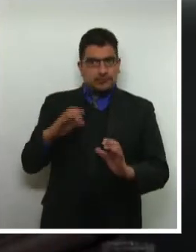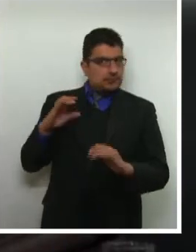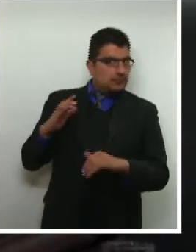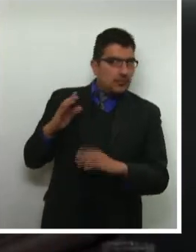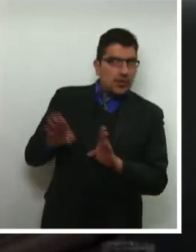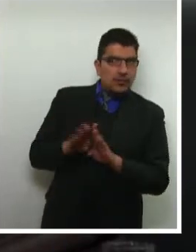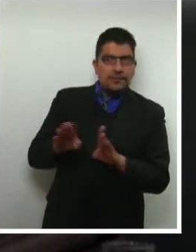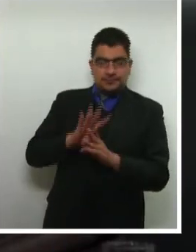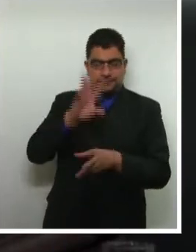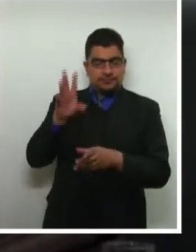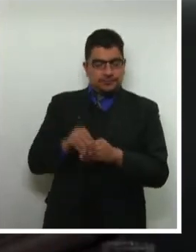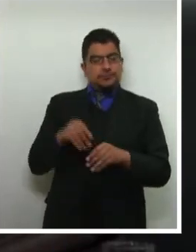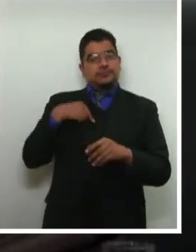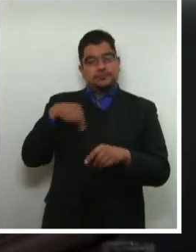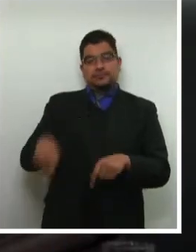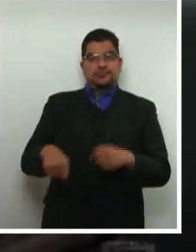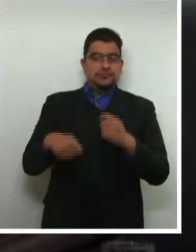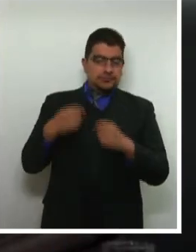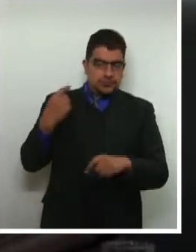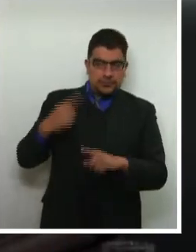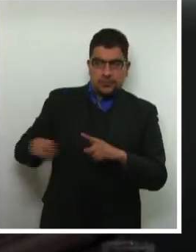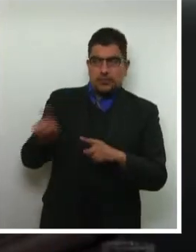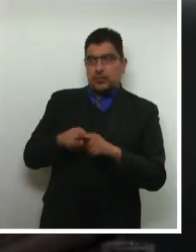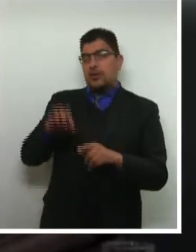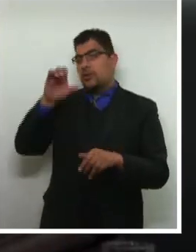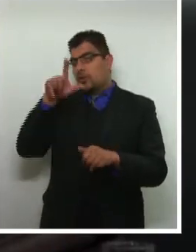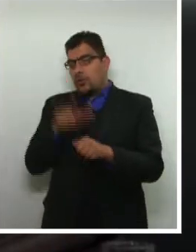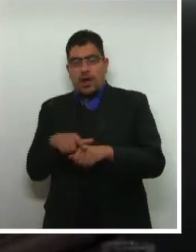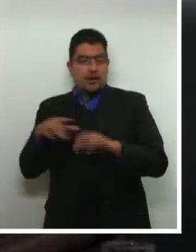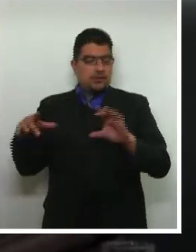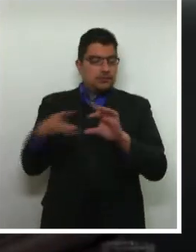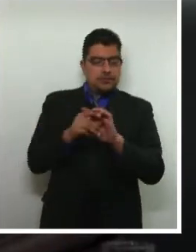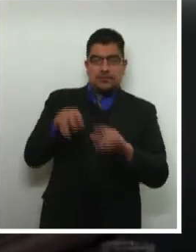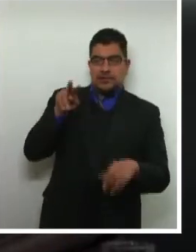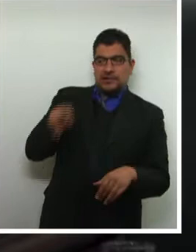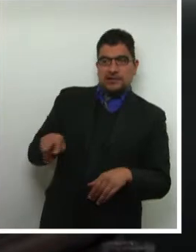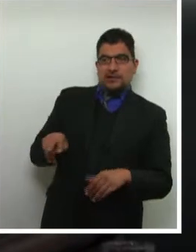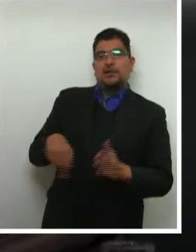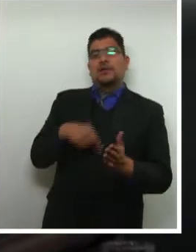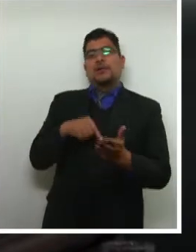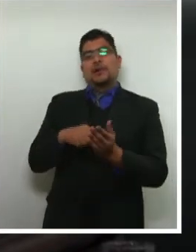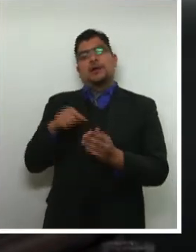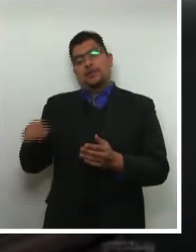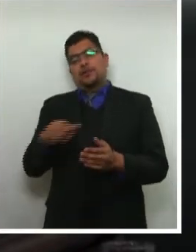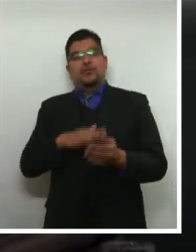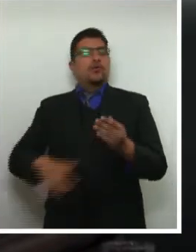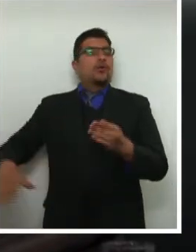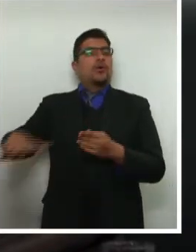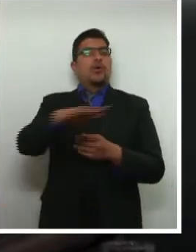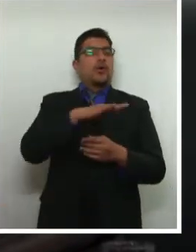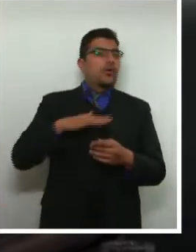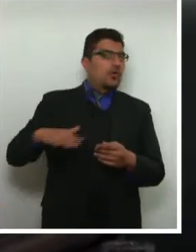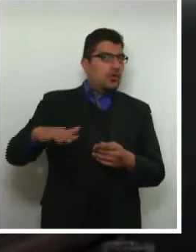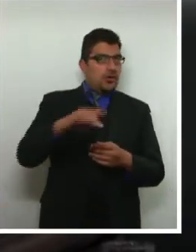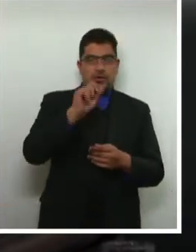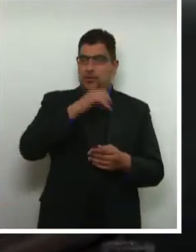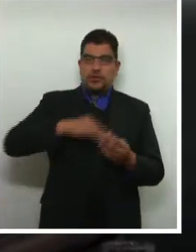programa de integración plástica y cultural de todo nuestro